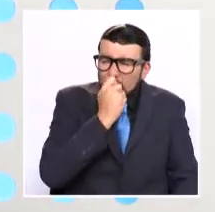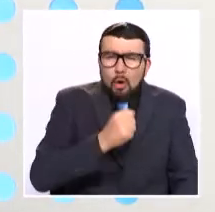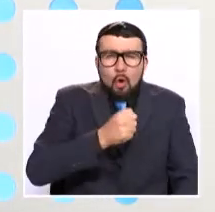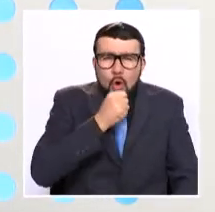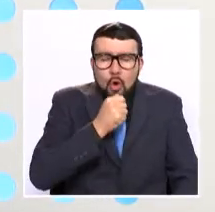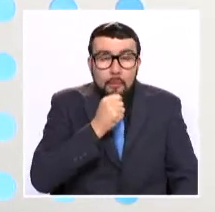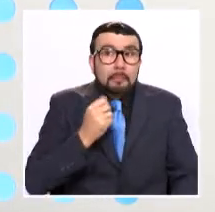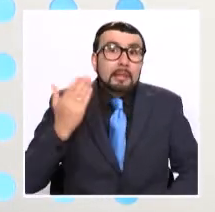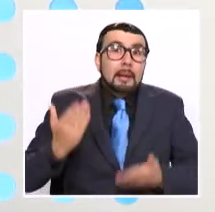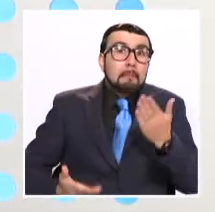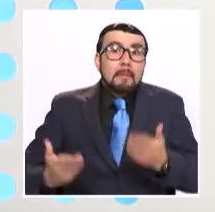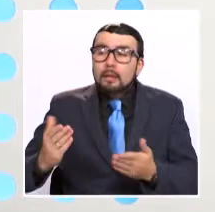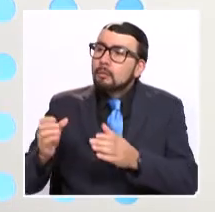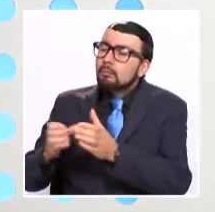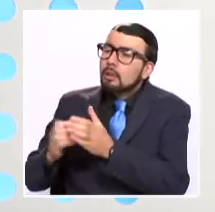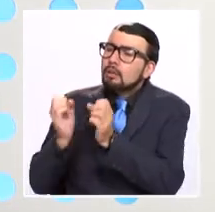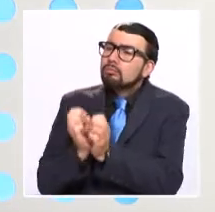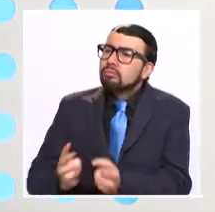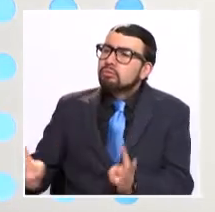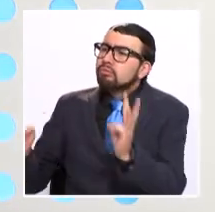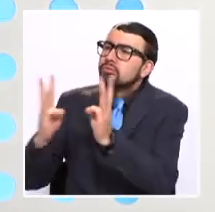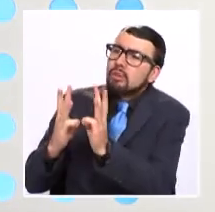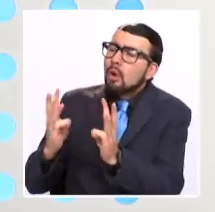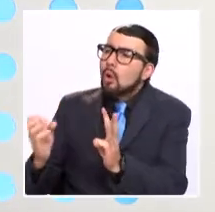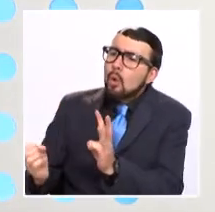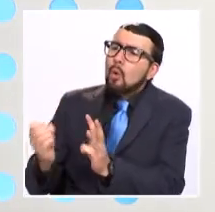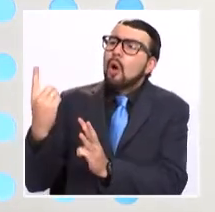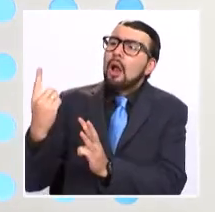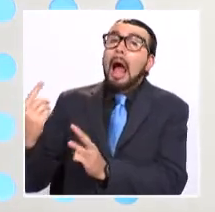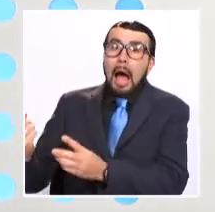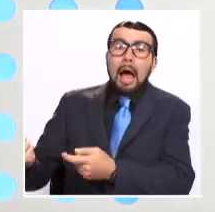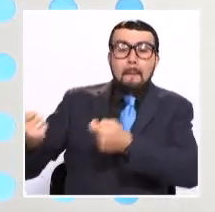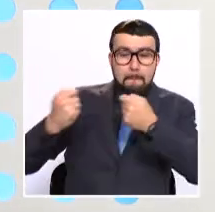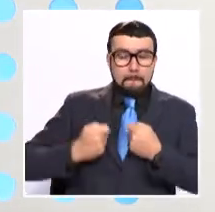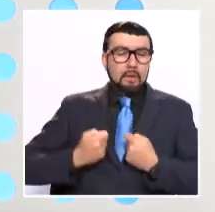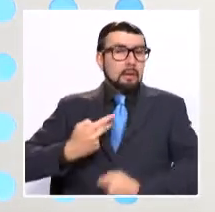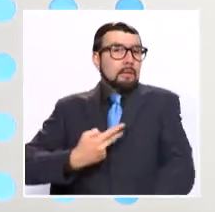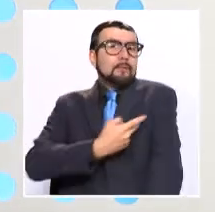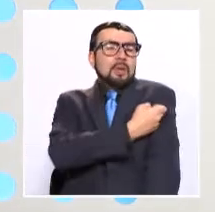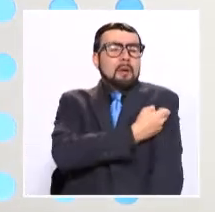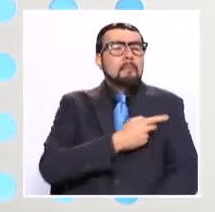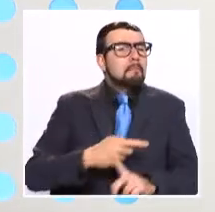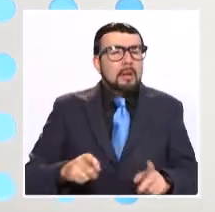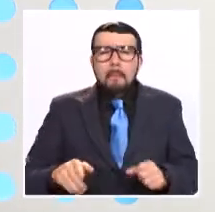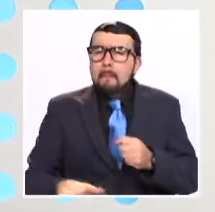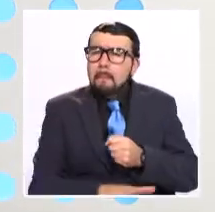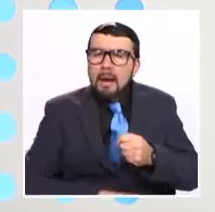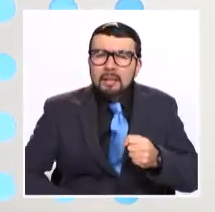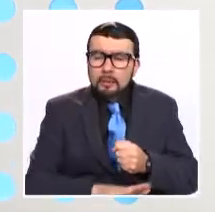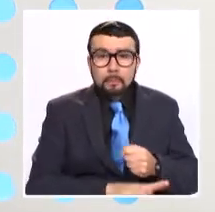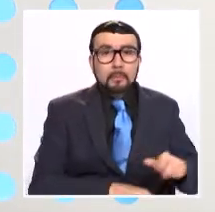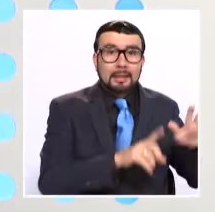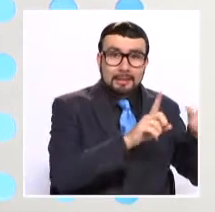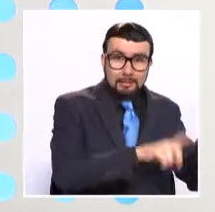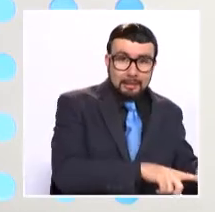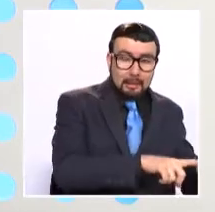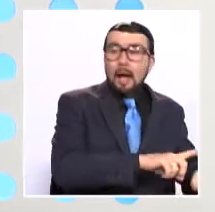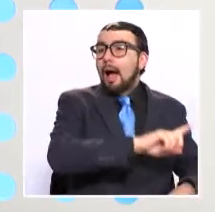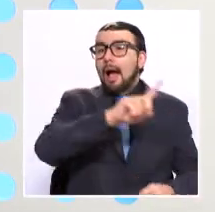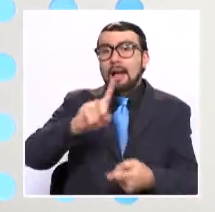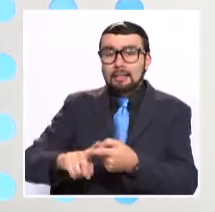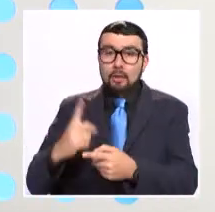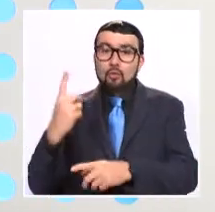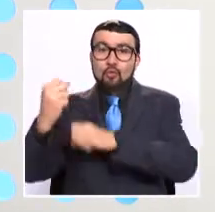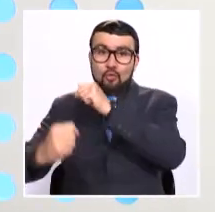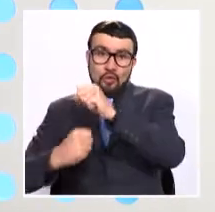que nos diga la OMS que está circulando, pues va la influenza. Pero en el esquema básico yo voy de los 6 meses a las vacunas del año. Al